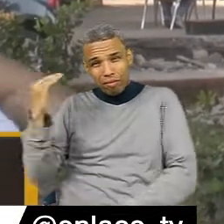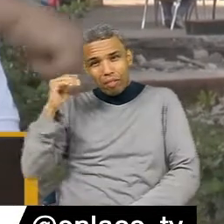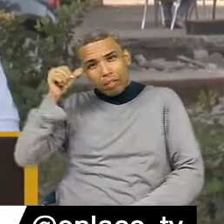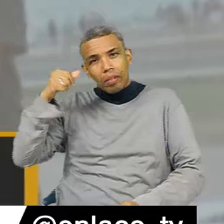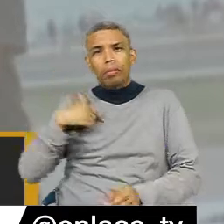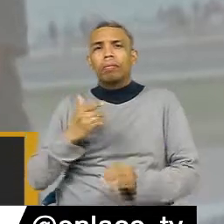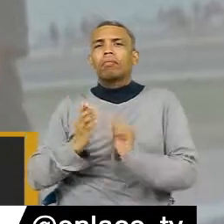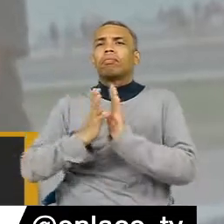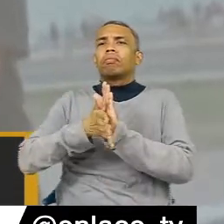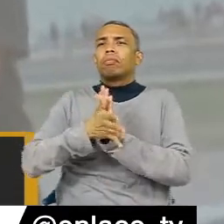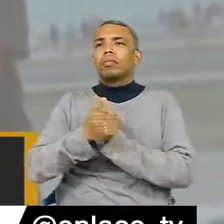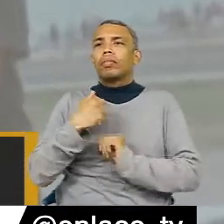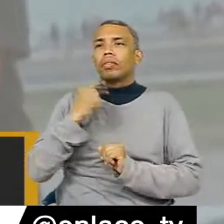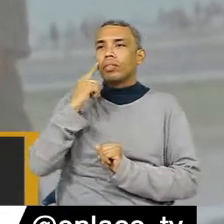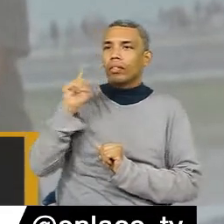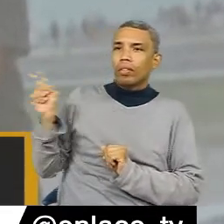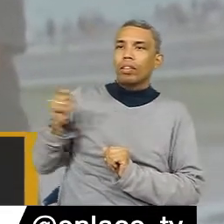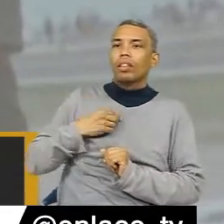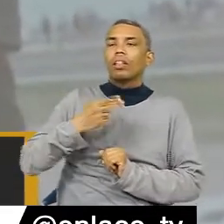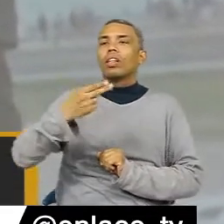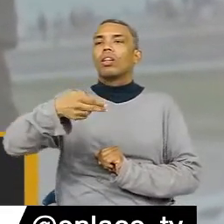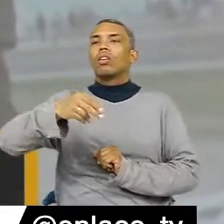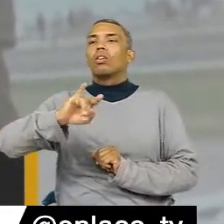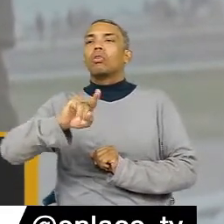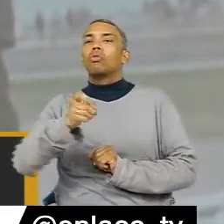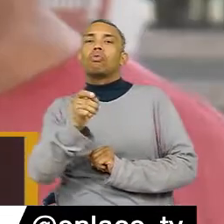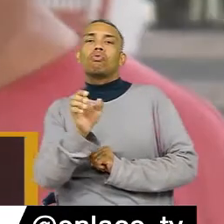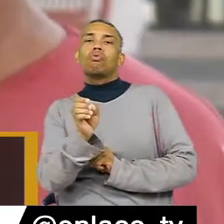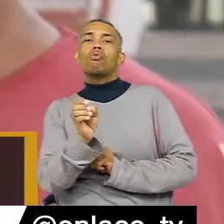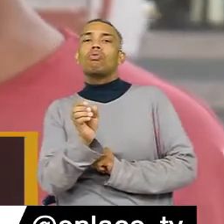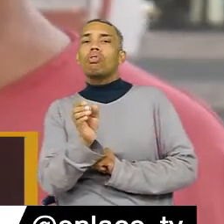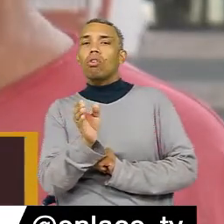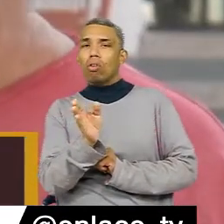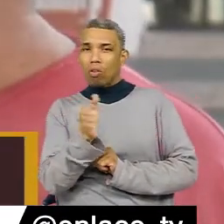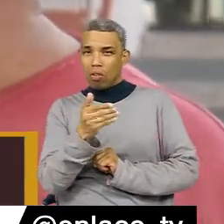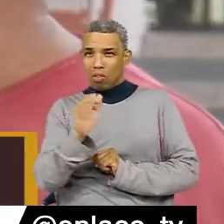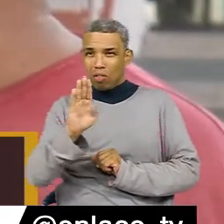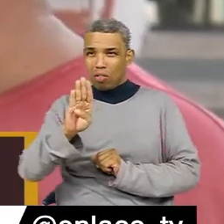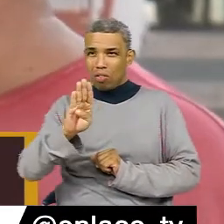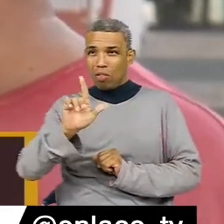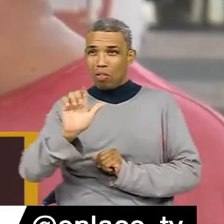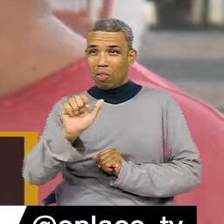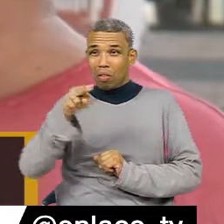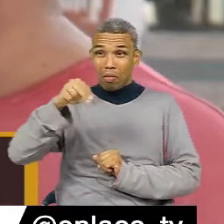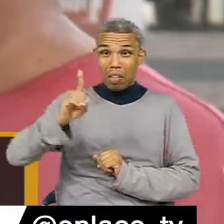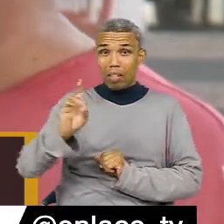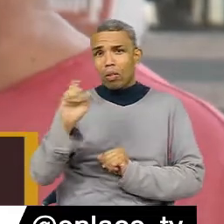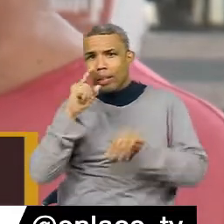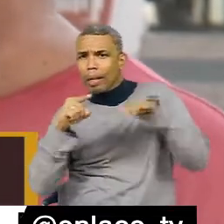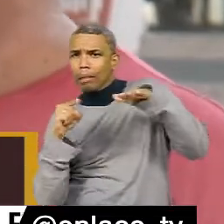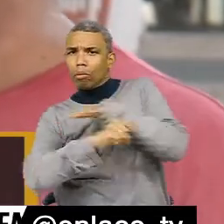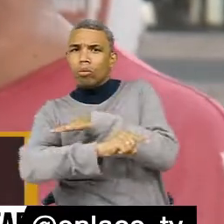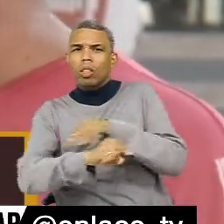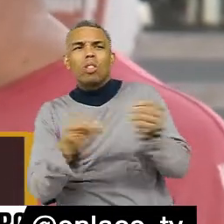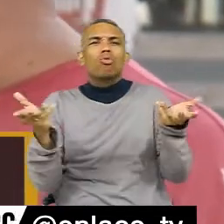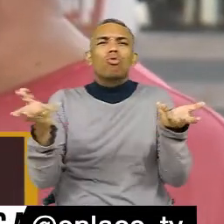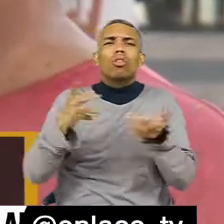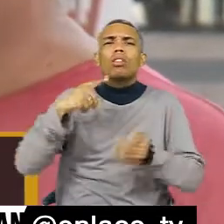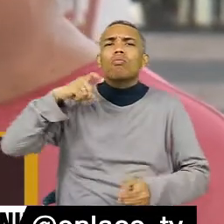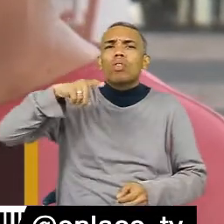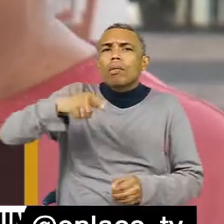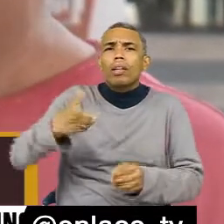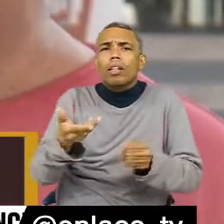Hernán Blandón, den aviso inmediato a las autoridades. No sabemos si está en Bucaramanga, en la casa de la mamá o aquí en la casa de la